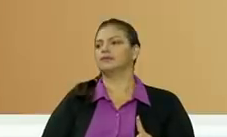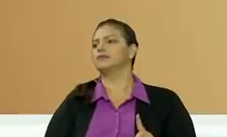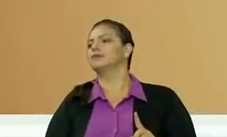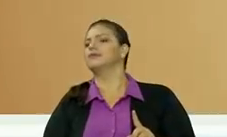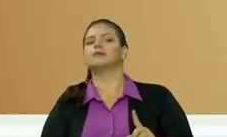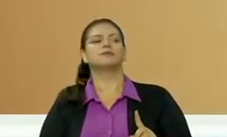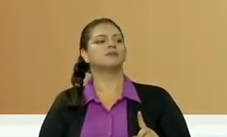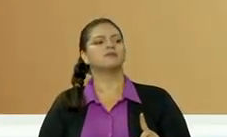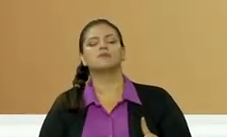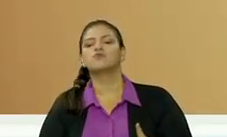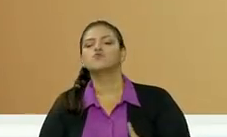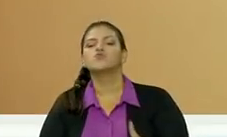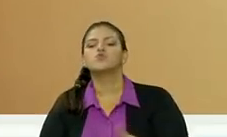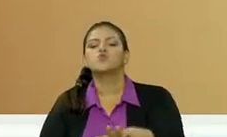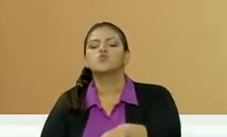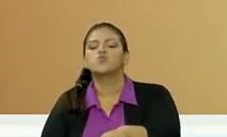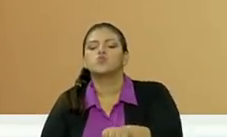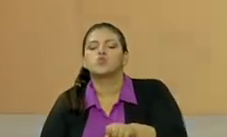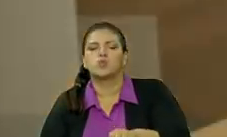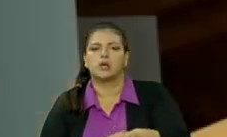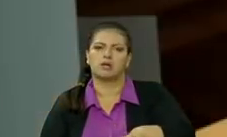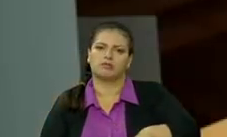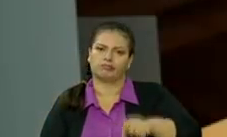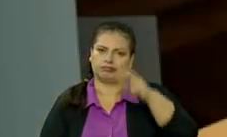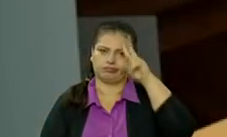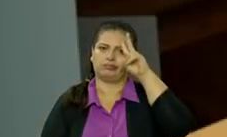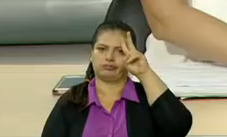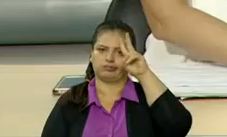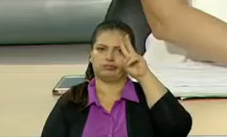cosas. Informó José Morales.